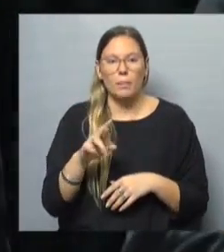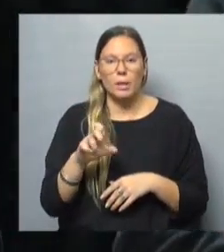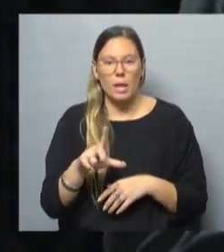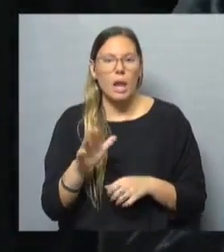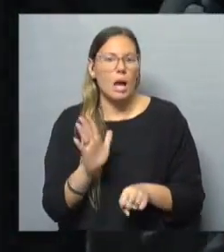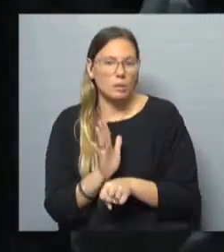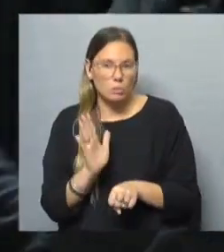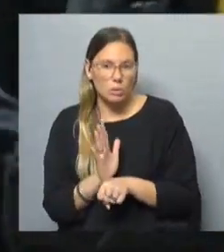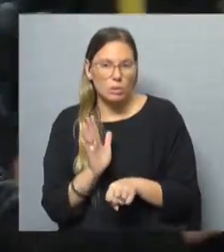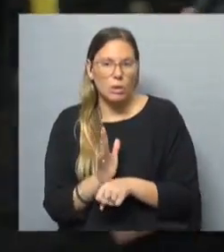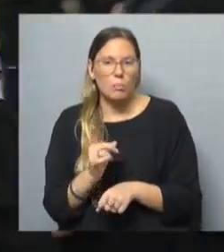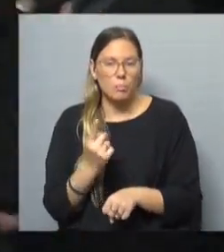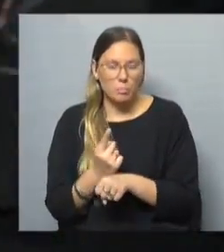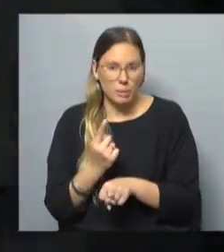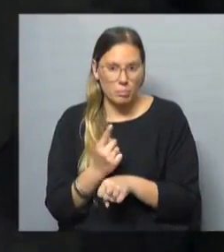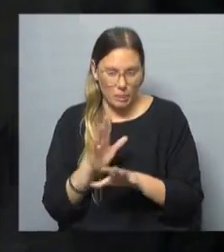actuando.